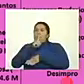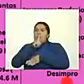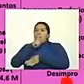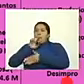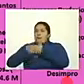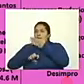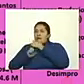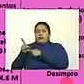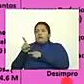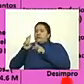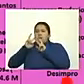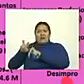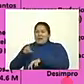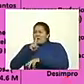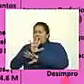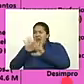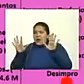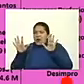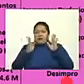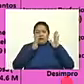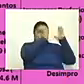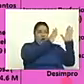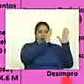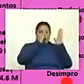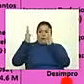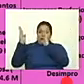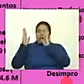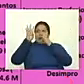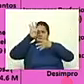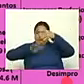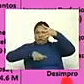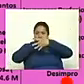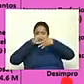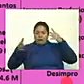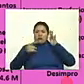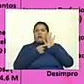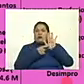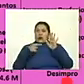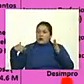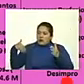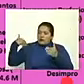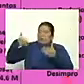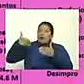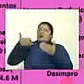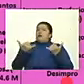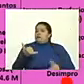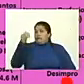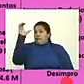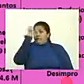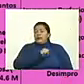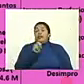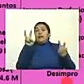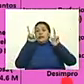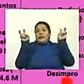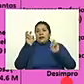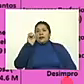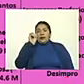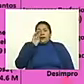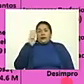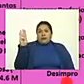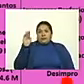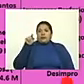Y a partir de aquí está todo el panorama, digamos, hasta hoy conocido, del tema